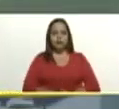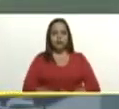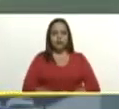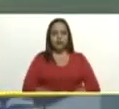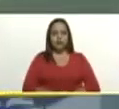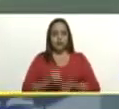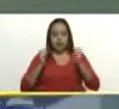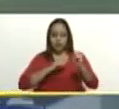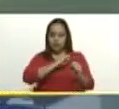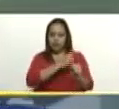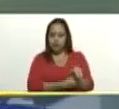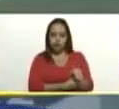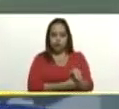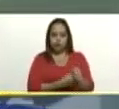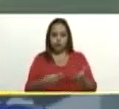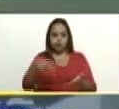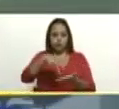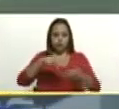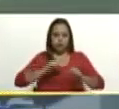Valentía y firmeza.